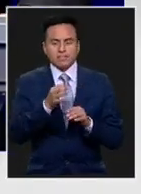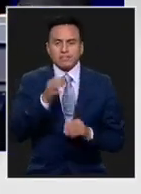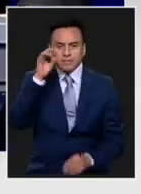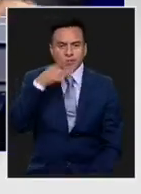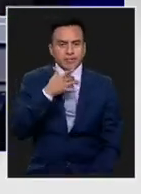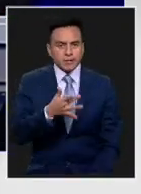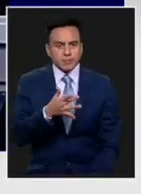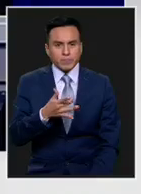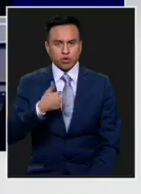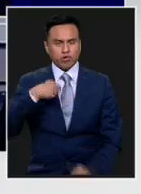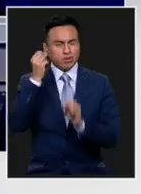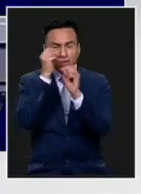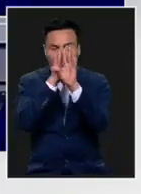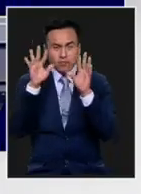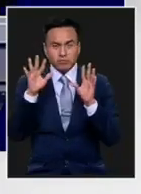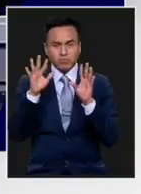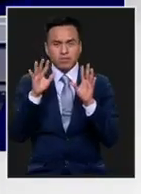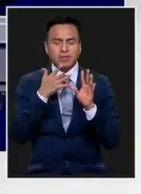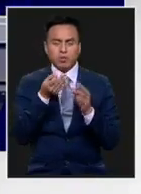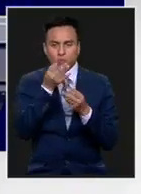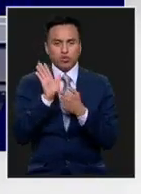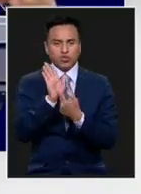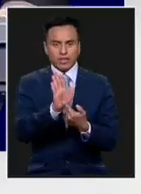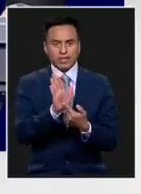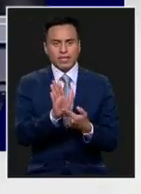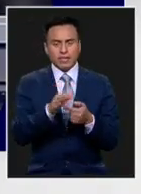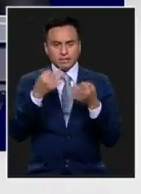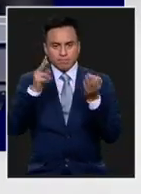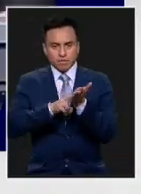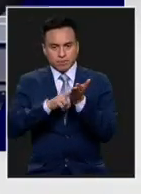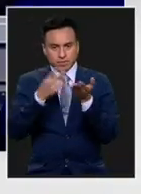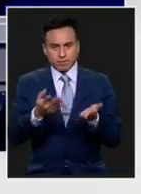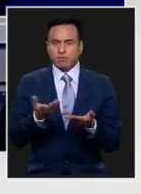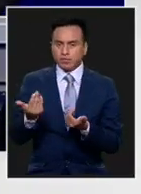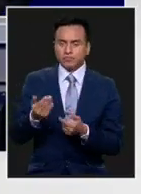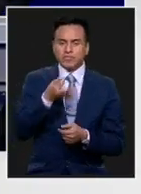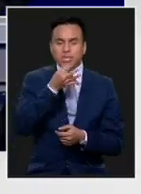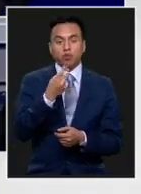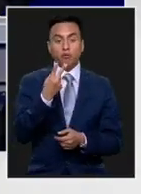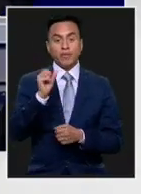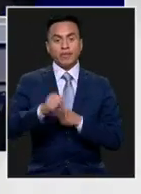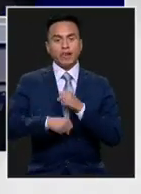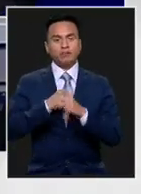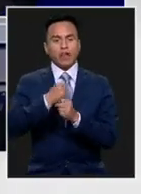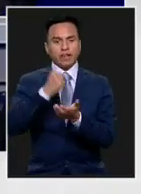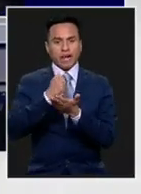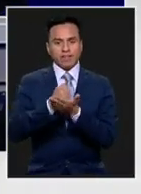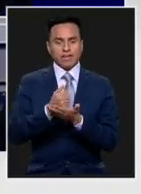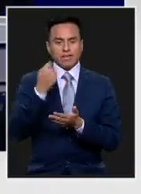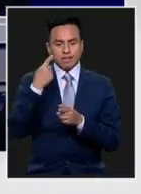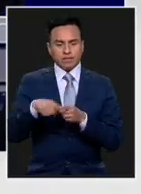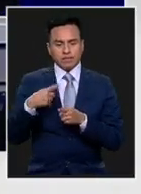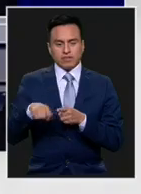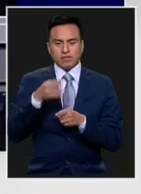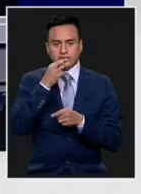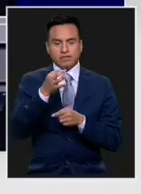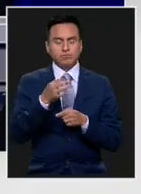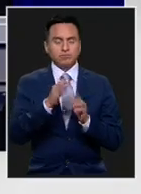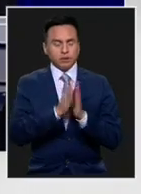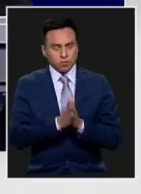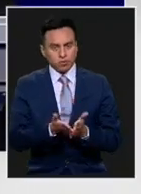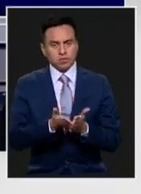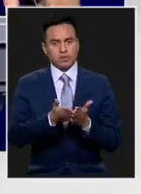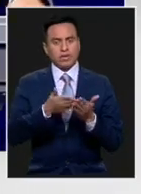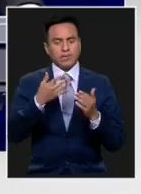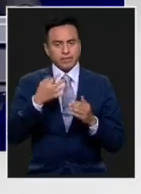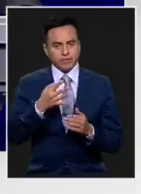qué? Lo tengo tan claro que te lo voy a demostrar empíricamente. Eso, vamos. Yo fui 20 años alcalde y cada vez que fui, por favor,